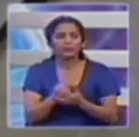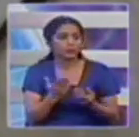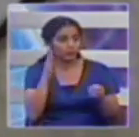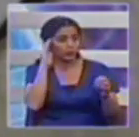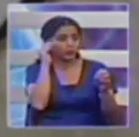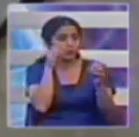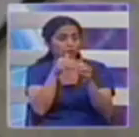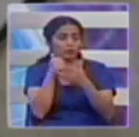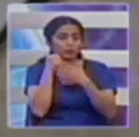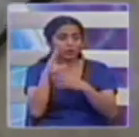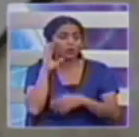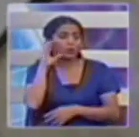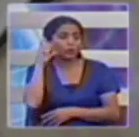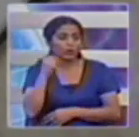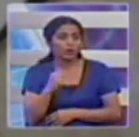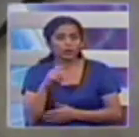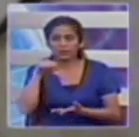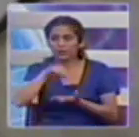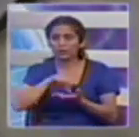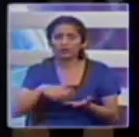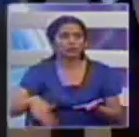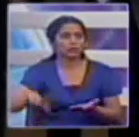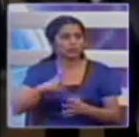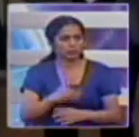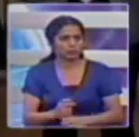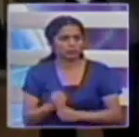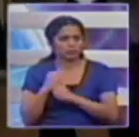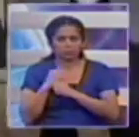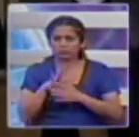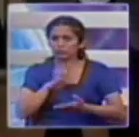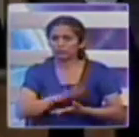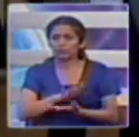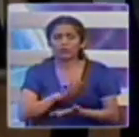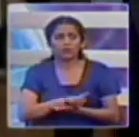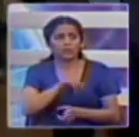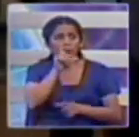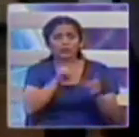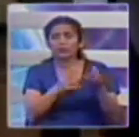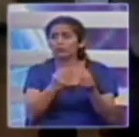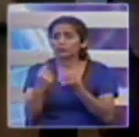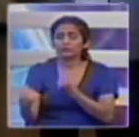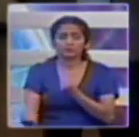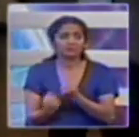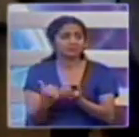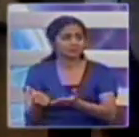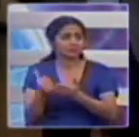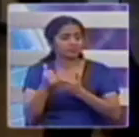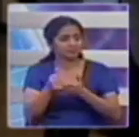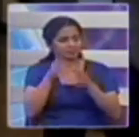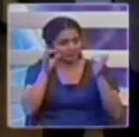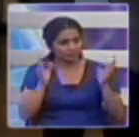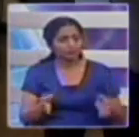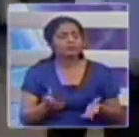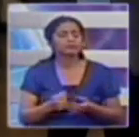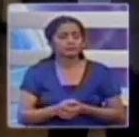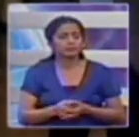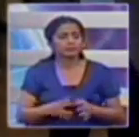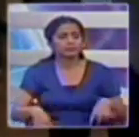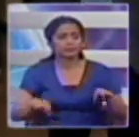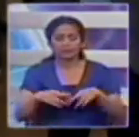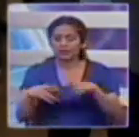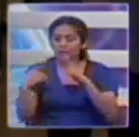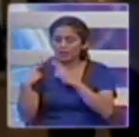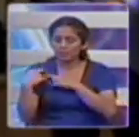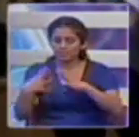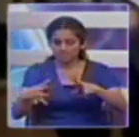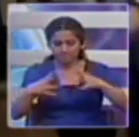es hacer de Cuenca una ciudad segura. Yo creo que hay un gran compromiso de todas las instituciones para trabajar en este plan y debemos ser responsables y